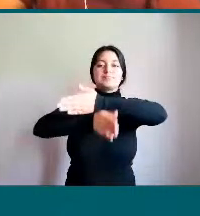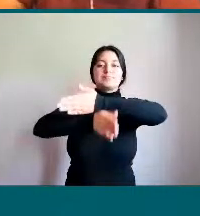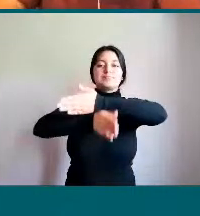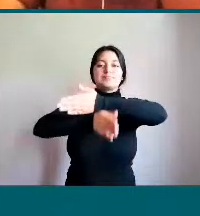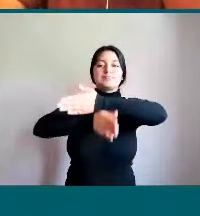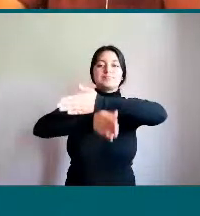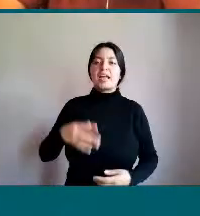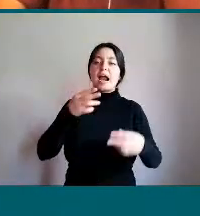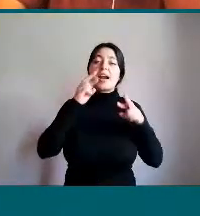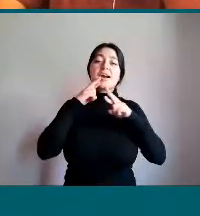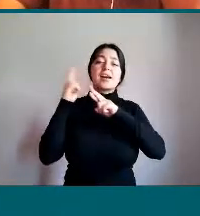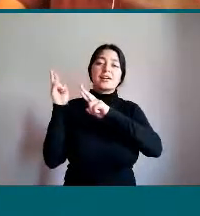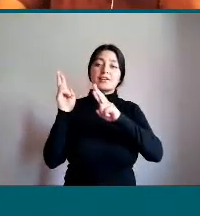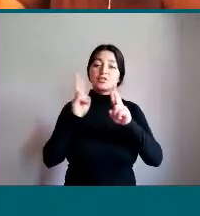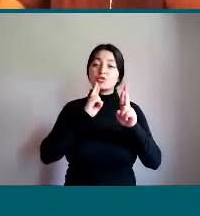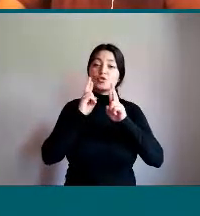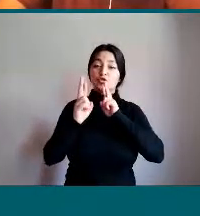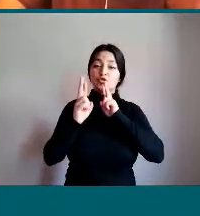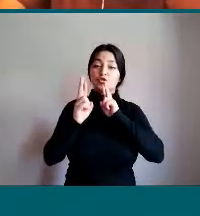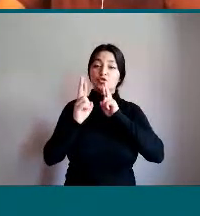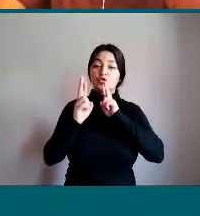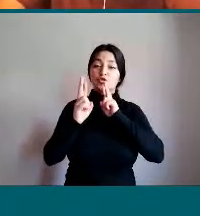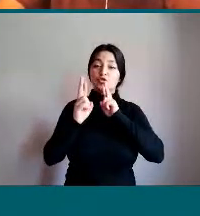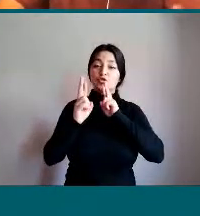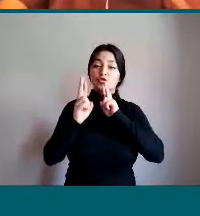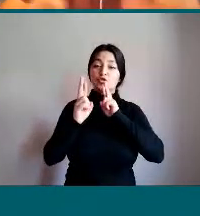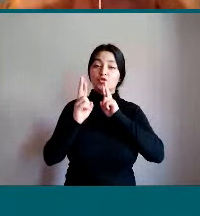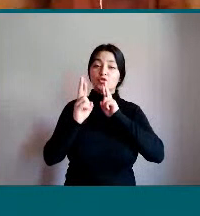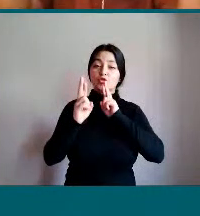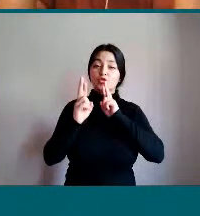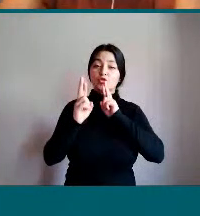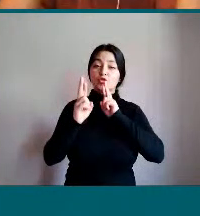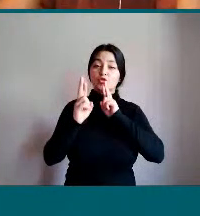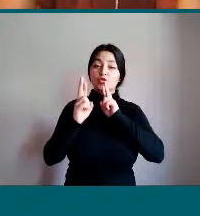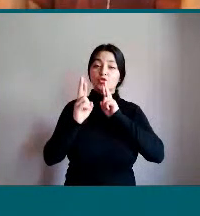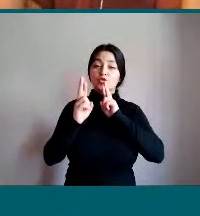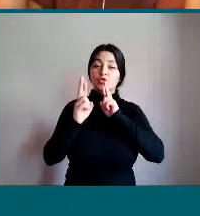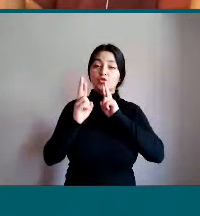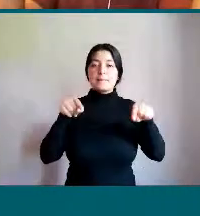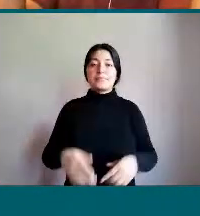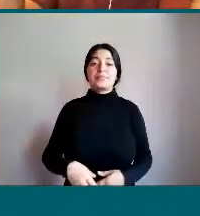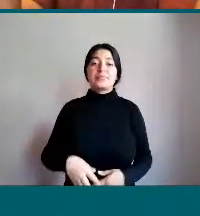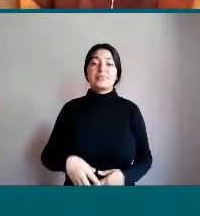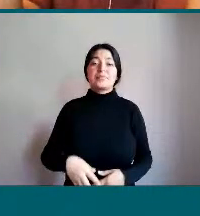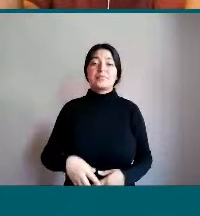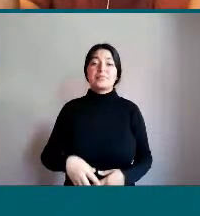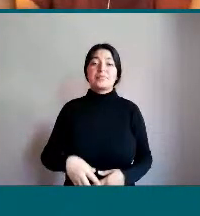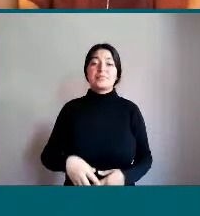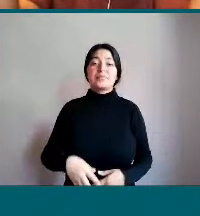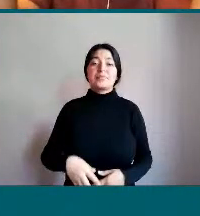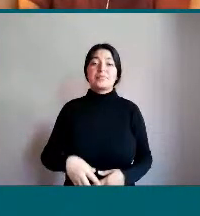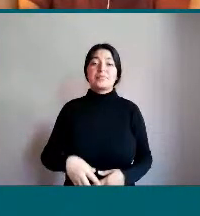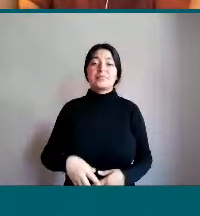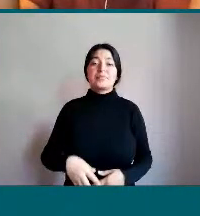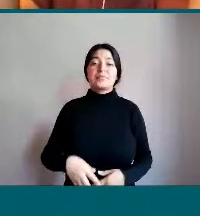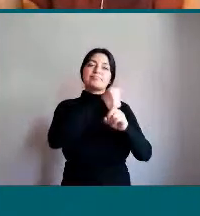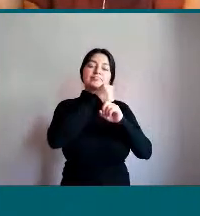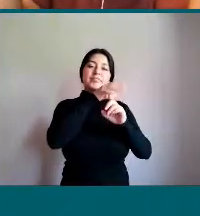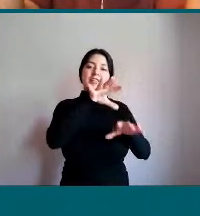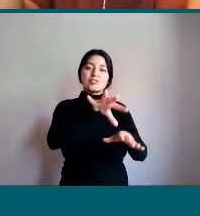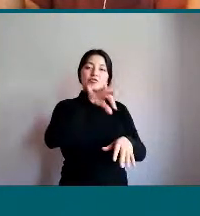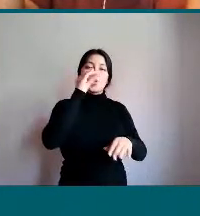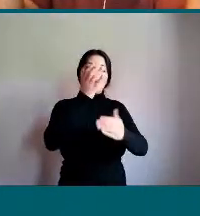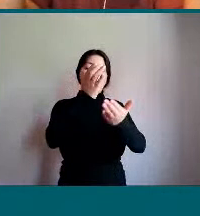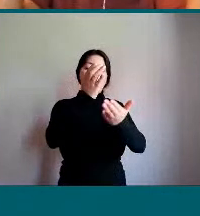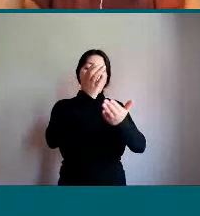con diferentes contextos o elementos transversales, ¿cuánto me va a ocupar? Y a partir de ahí, yo cojo mi currículum y lo